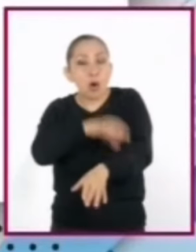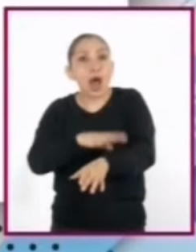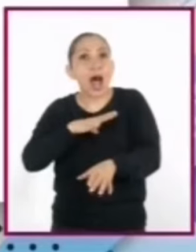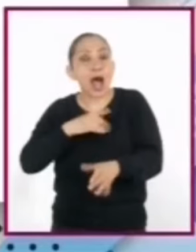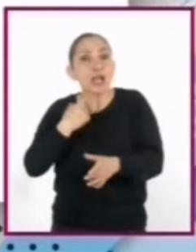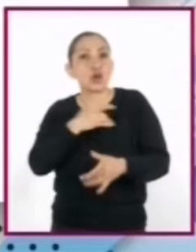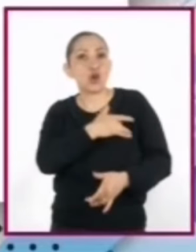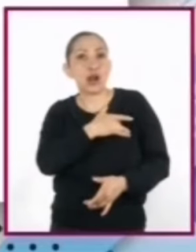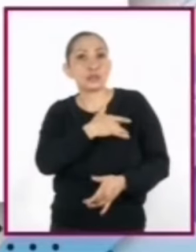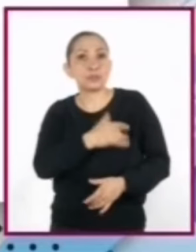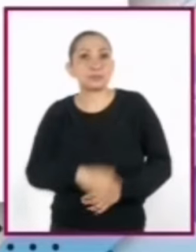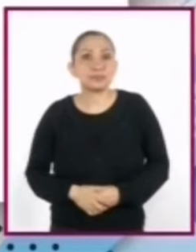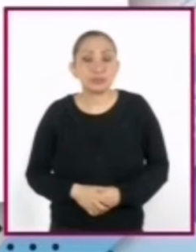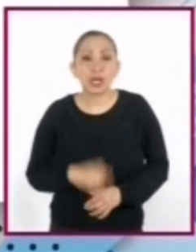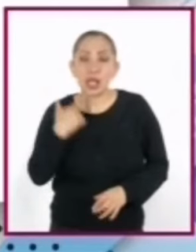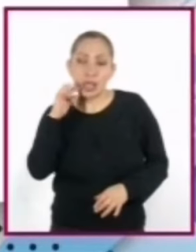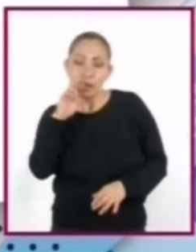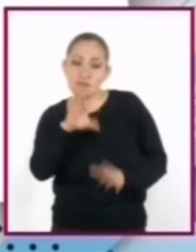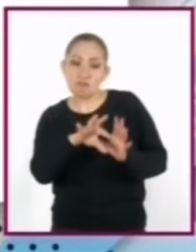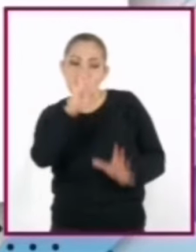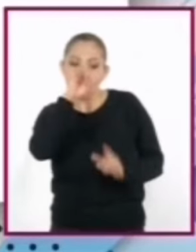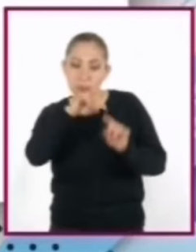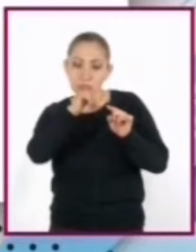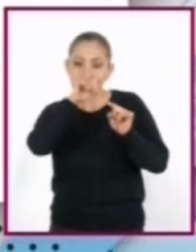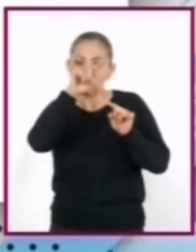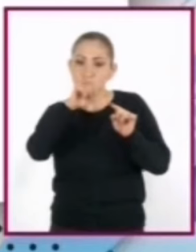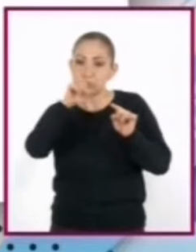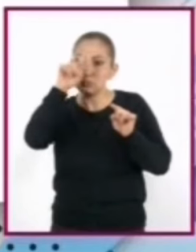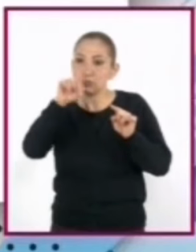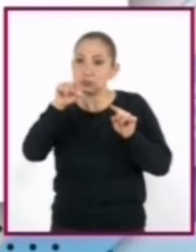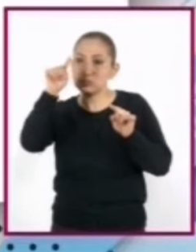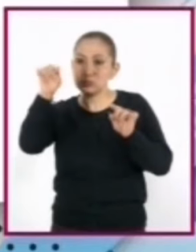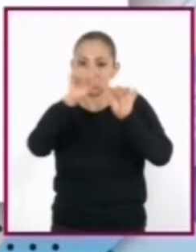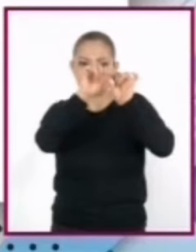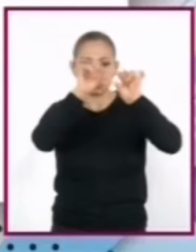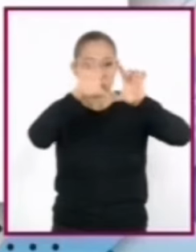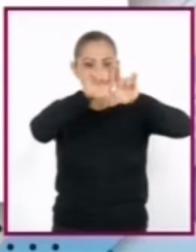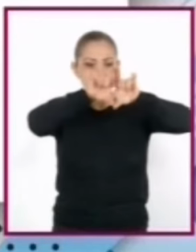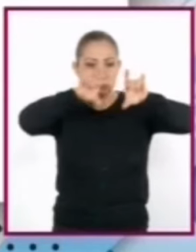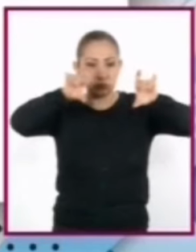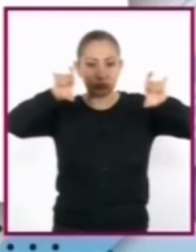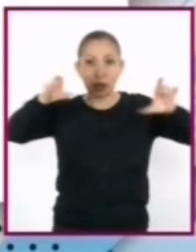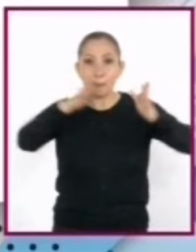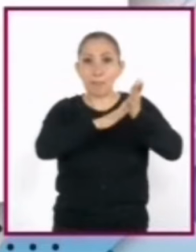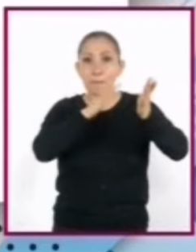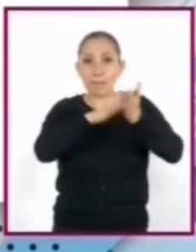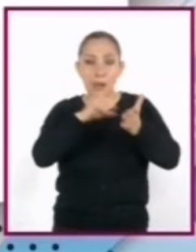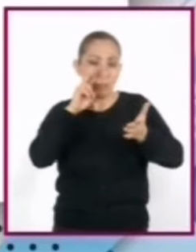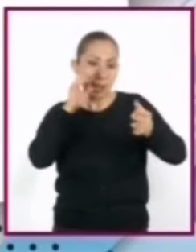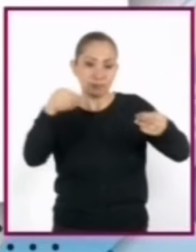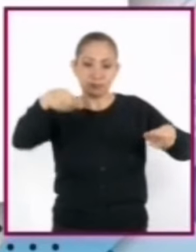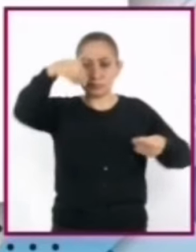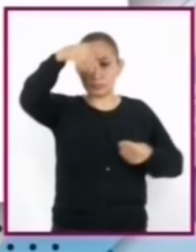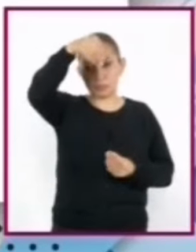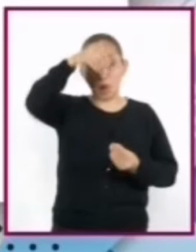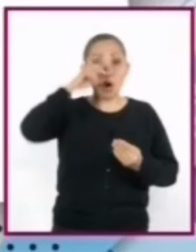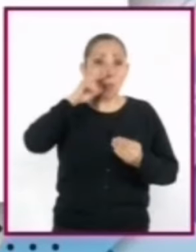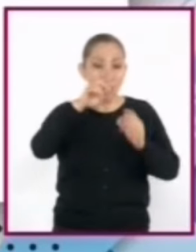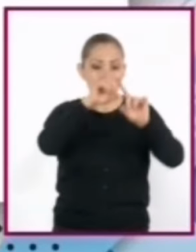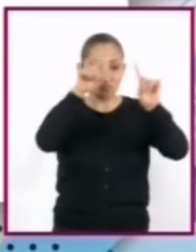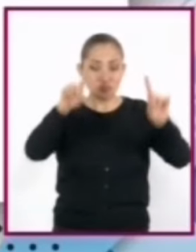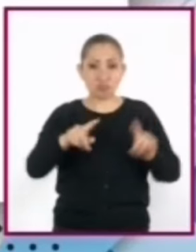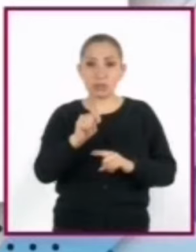de tu corazón y obtener una gráfica sobre una tira de papel o ser visualizada en un monitor